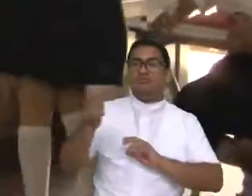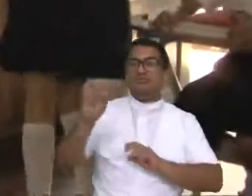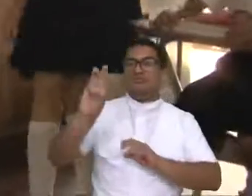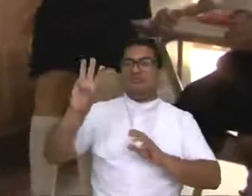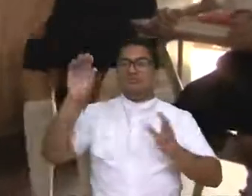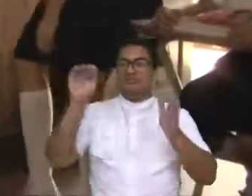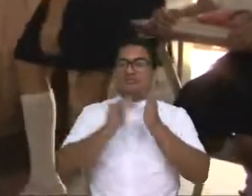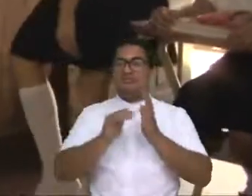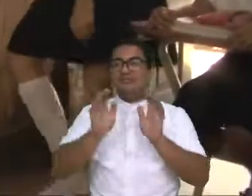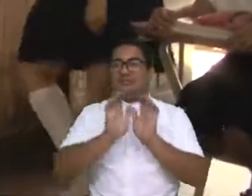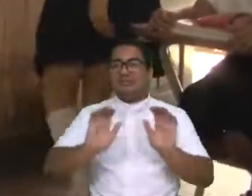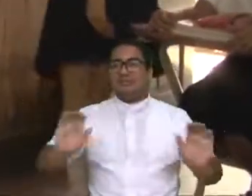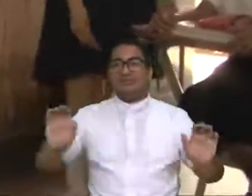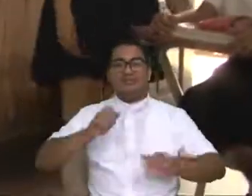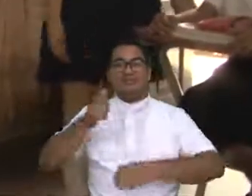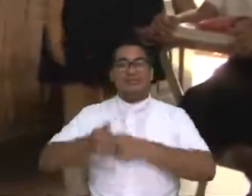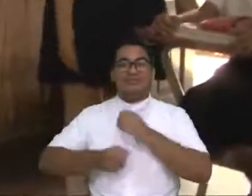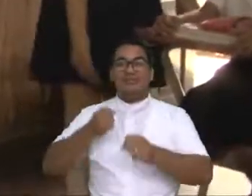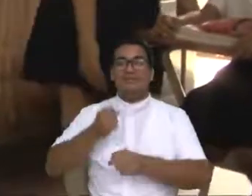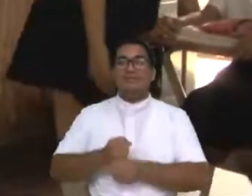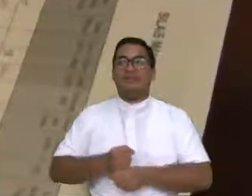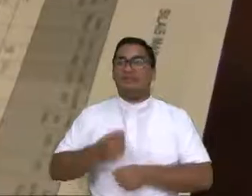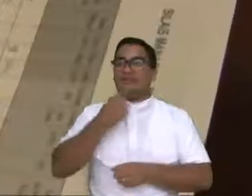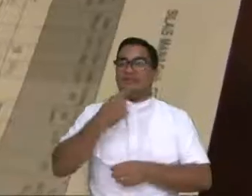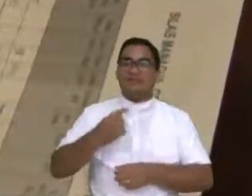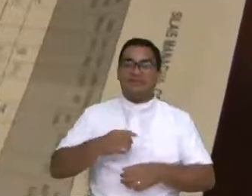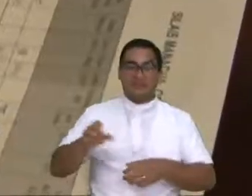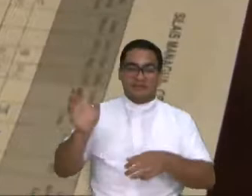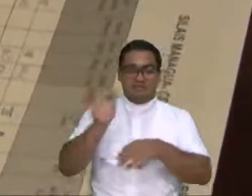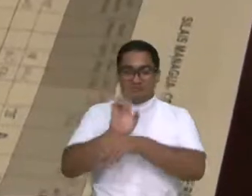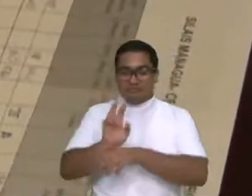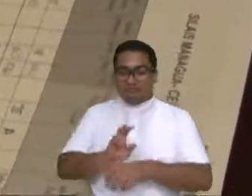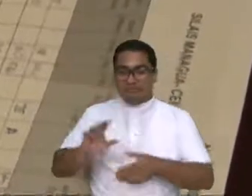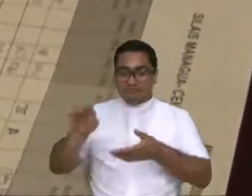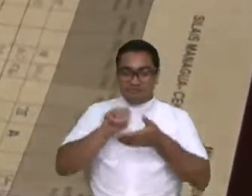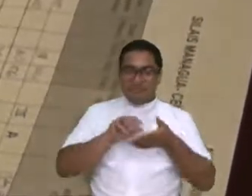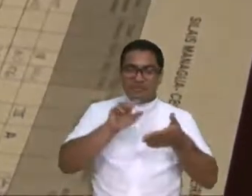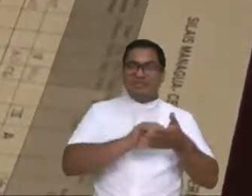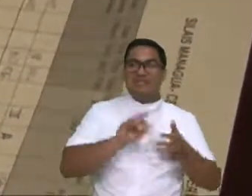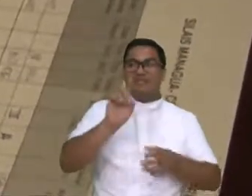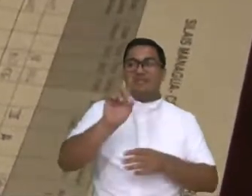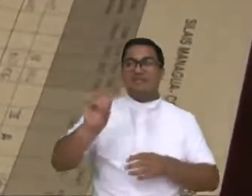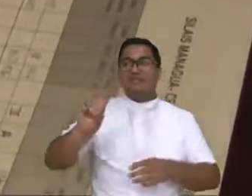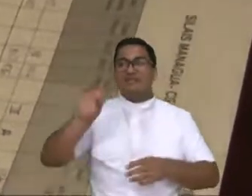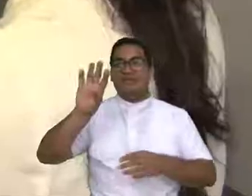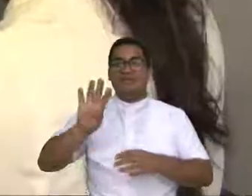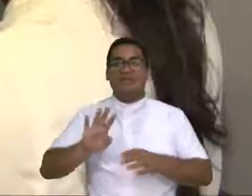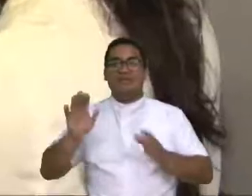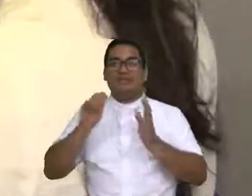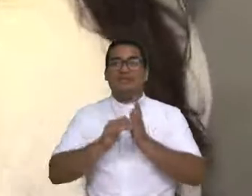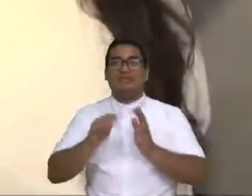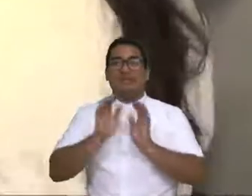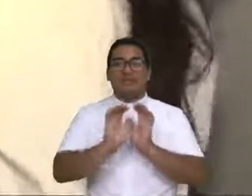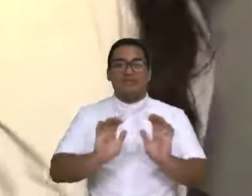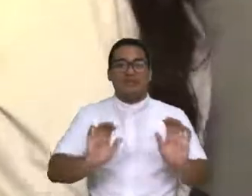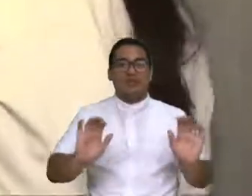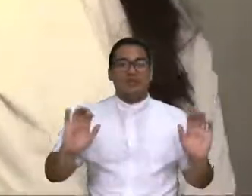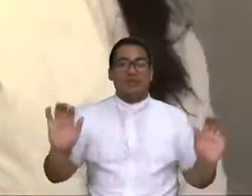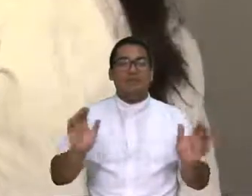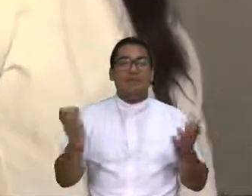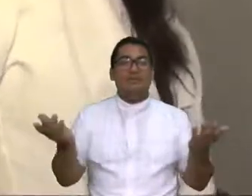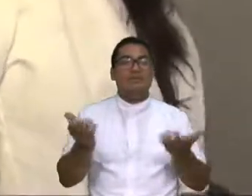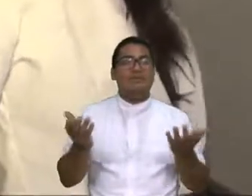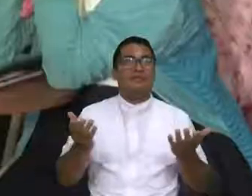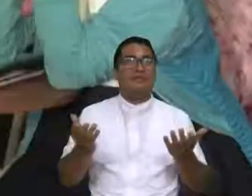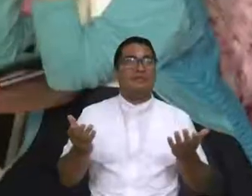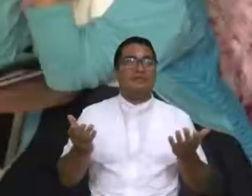6 años y dentro del censo escolar se evaluarán más de 124 mil niños de primero hasta sexto grado. La meta es realizar